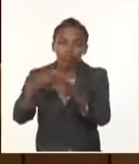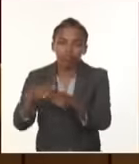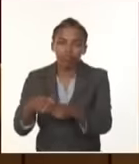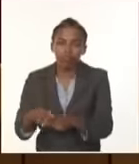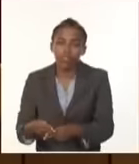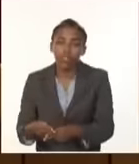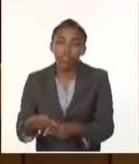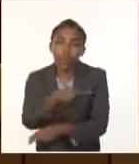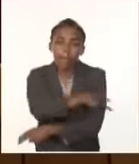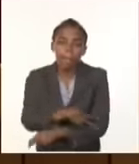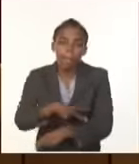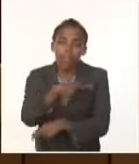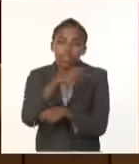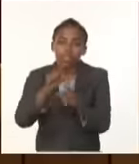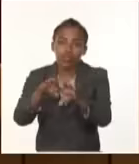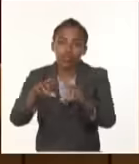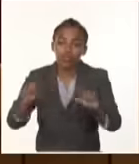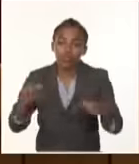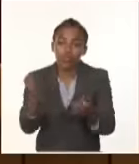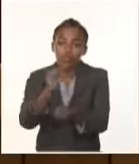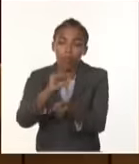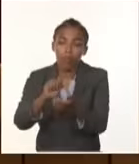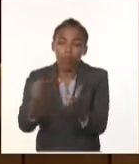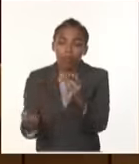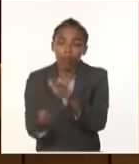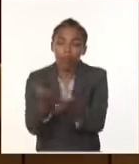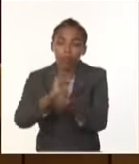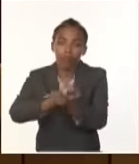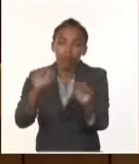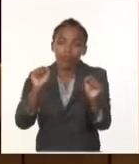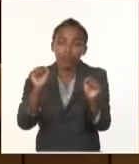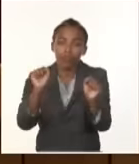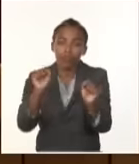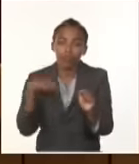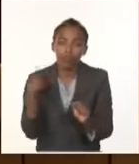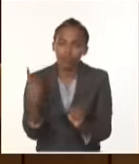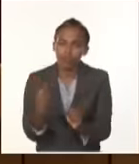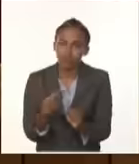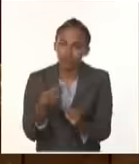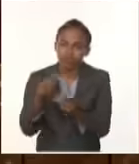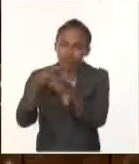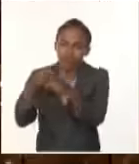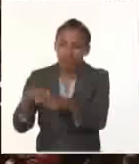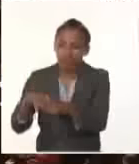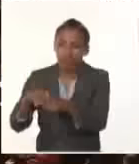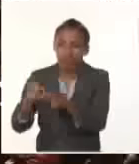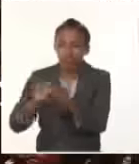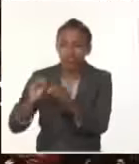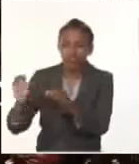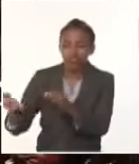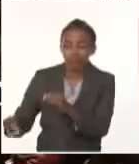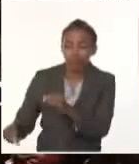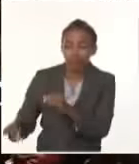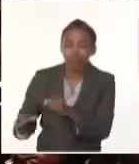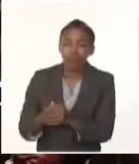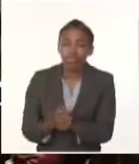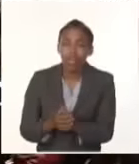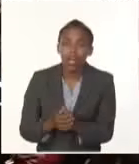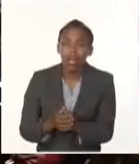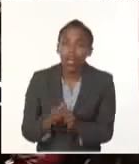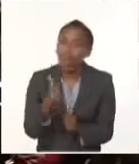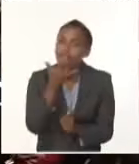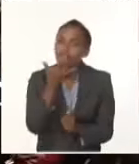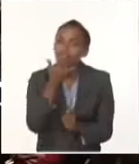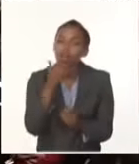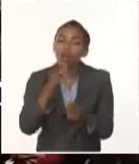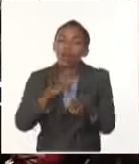supuestamente patrocinan el terrorismo, donde jamás debimos estar. Víctimas del terrorismo sí somos, pero